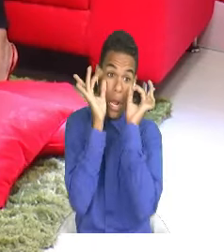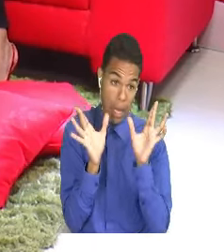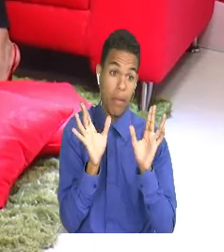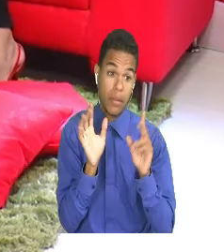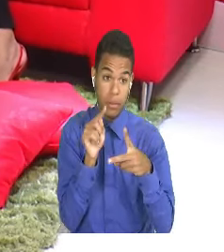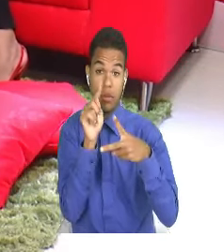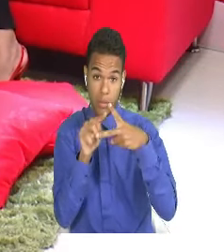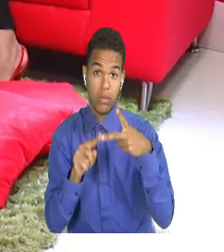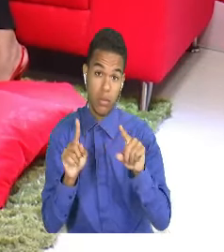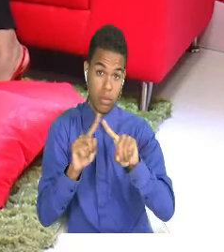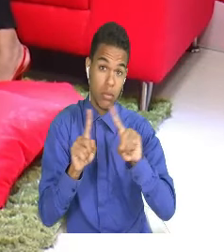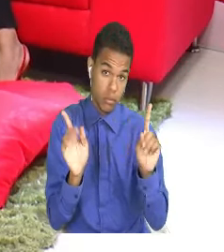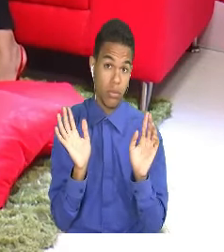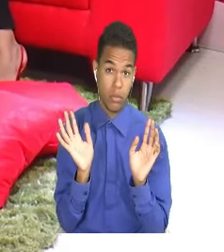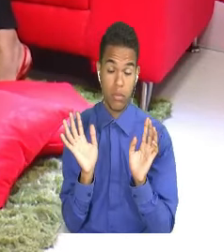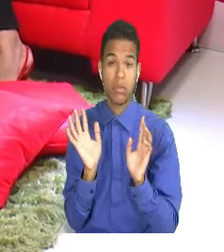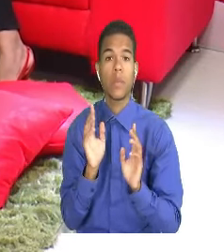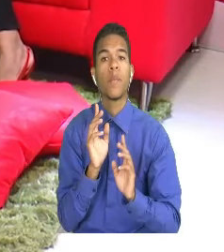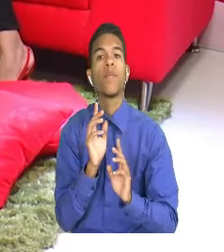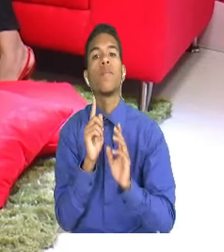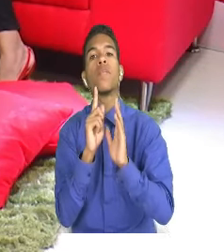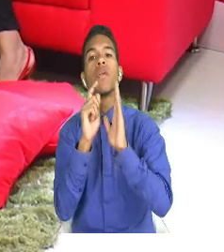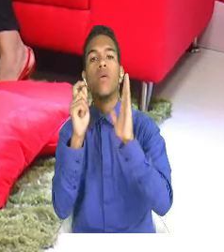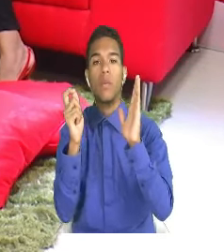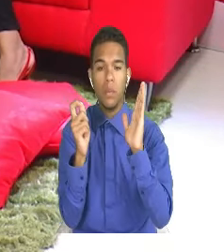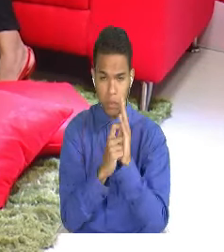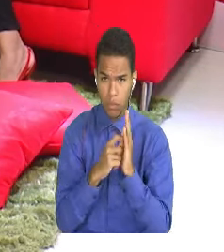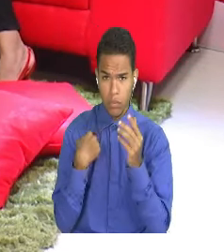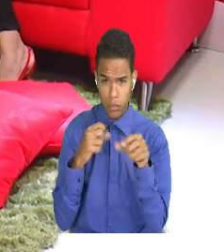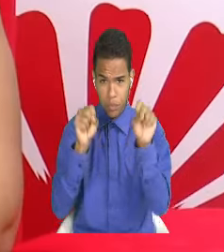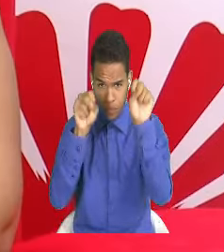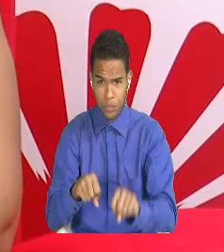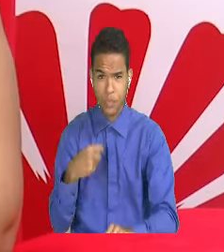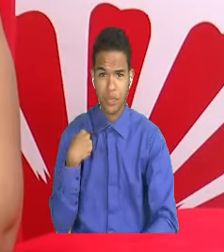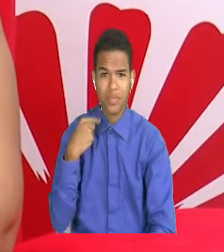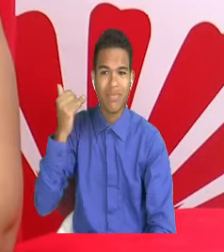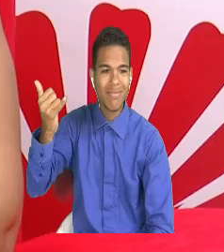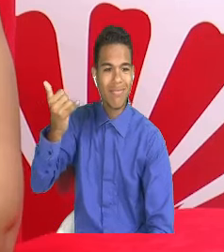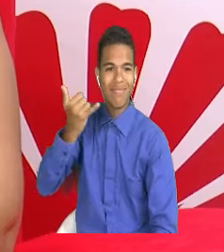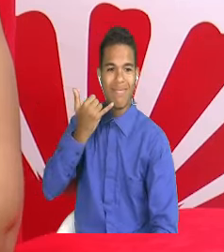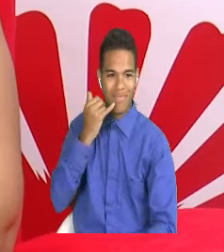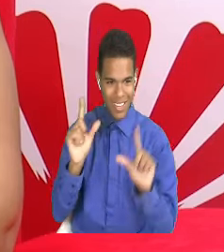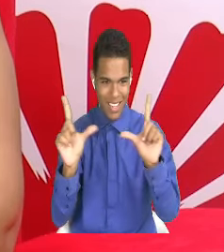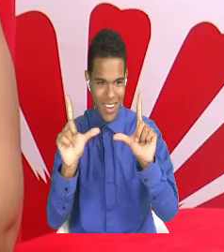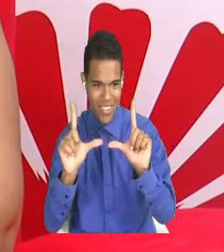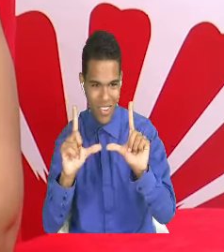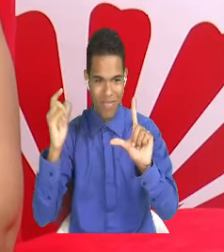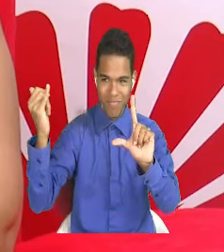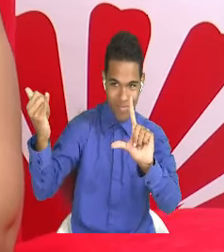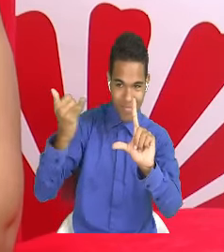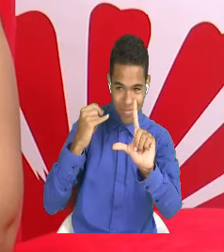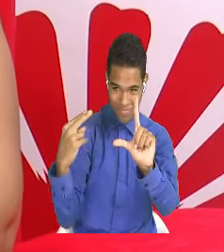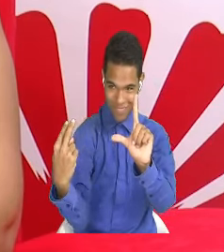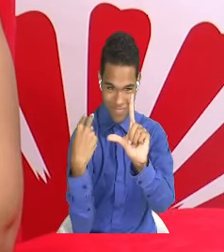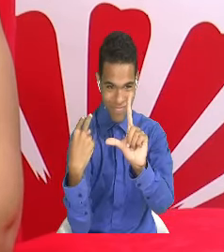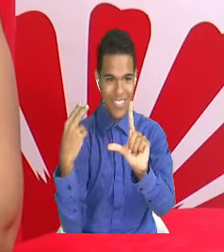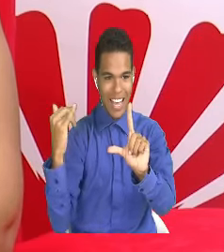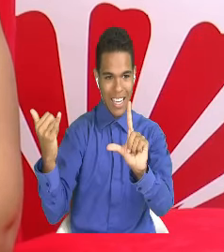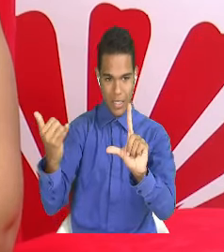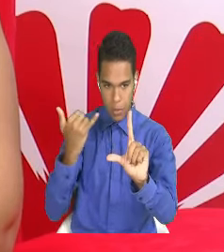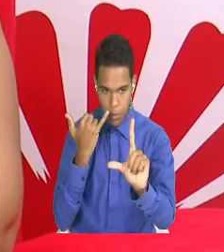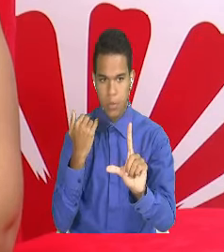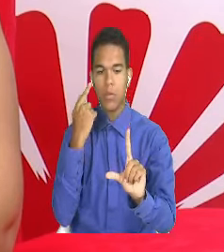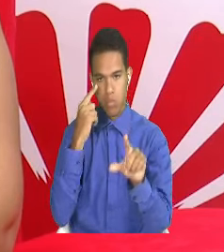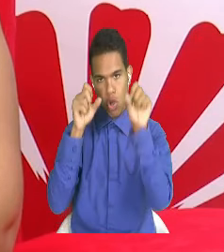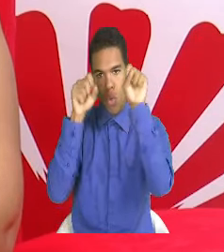una sección donde nuestros televidentes nos hacen pequeñas preguntas para nuestros profesionales. Con nosotros está en la mañana de